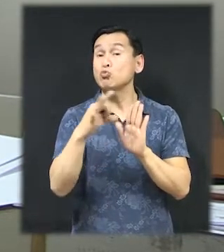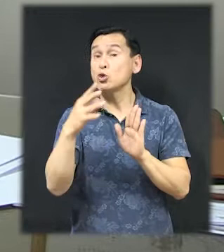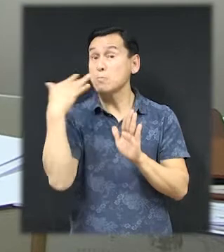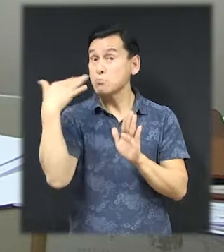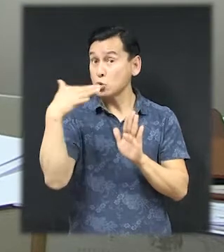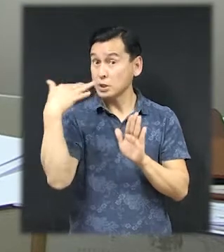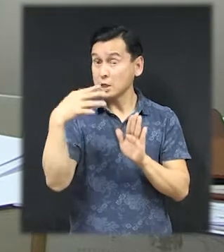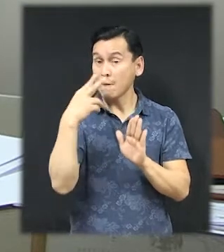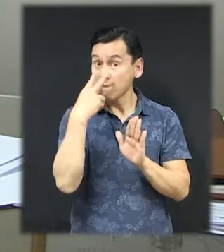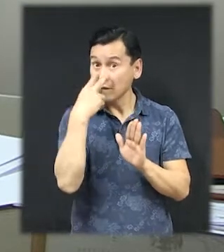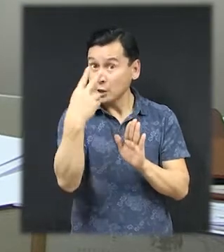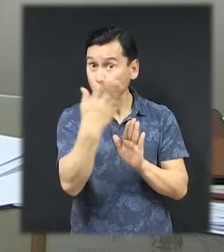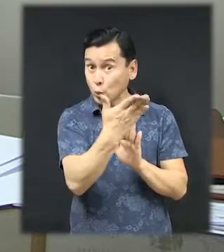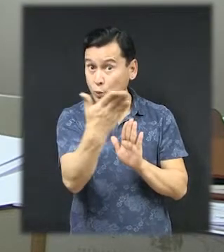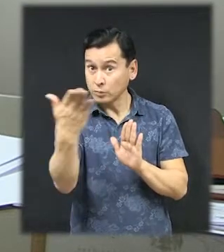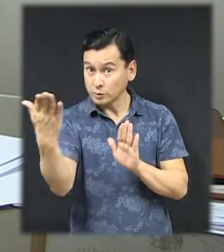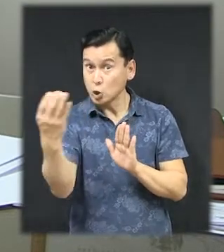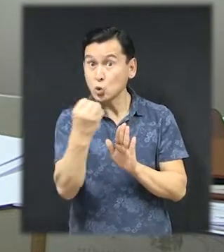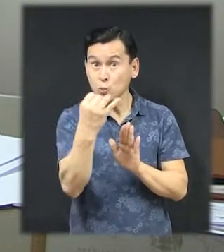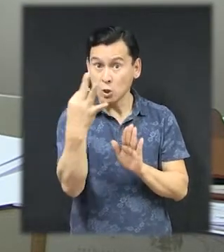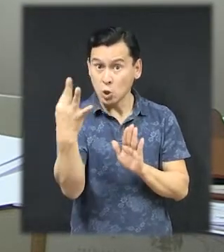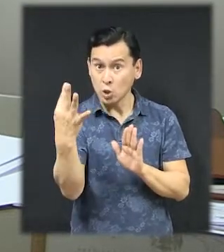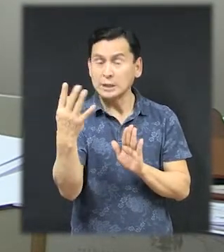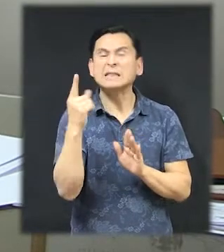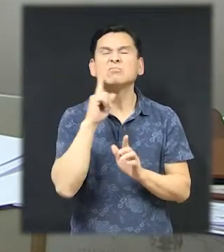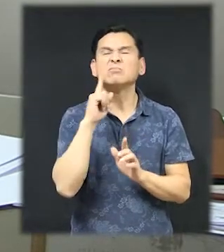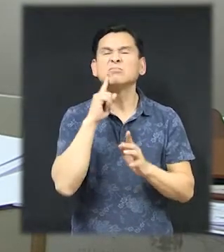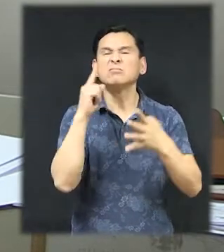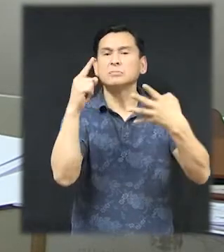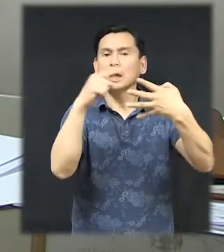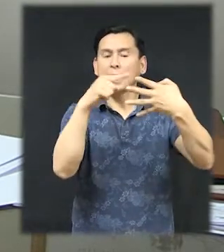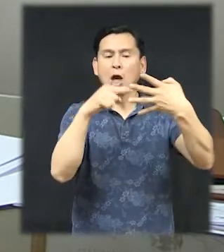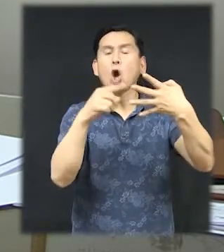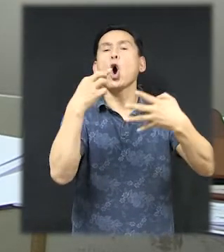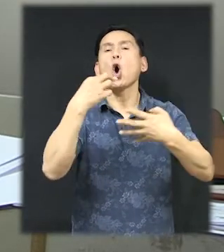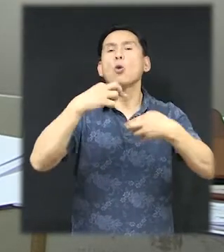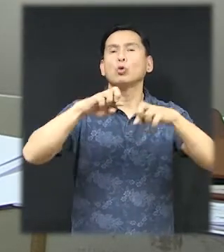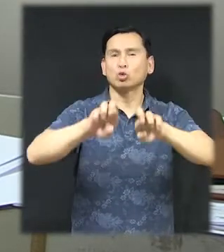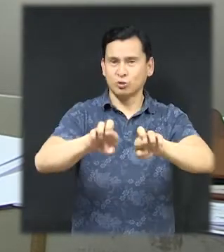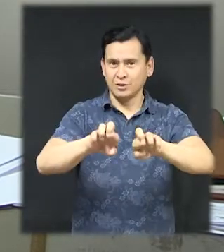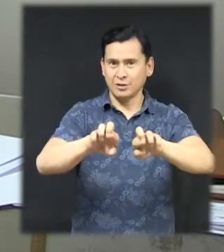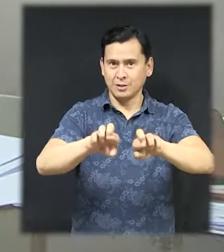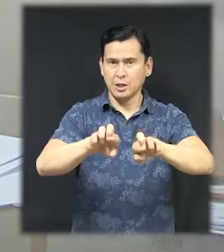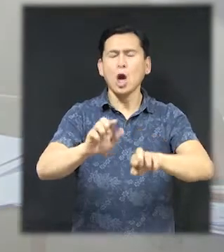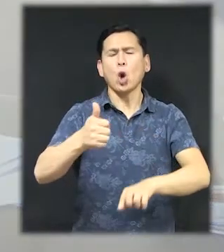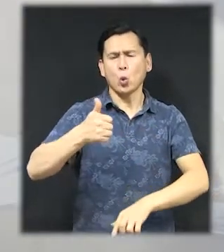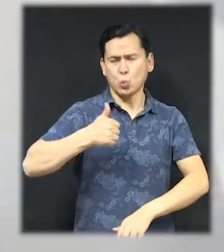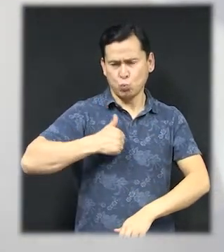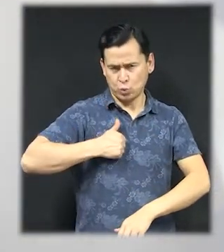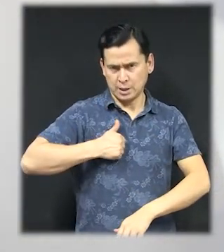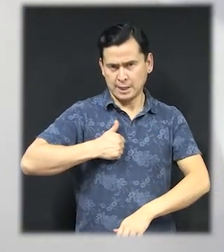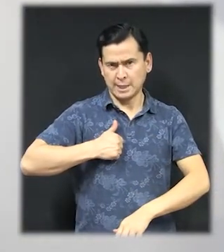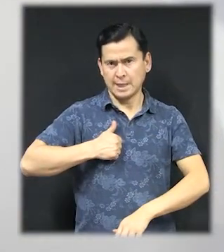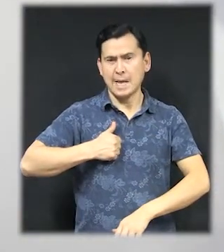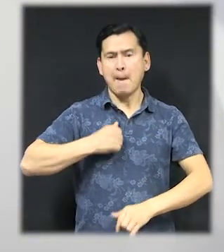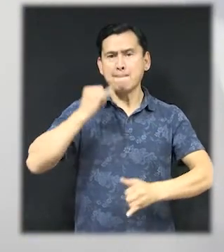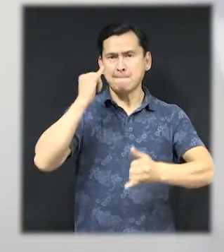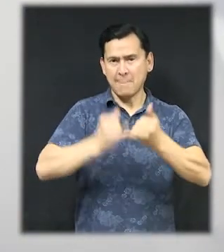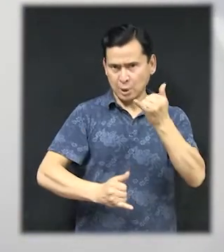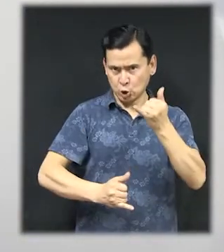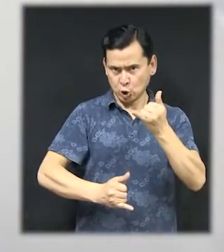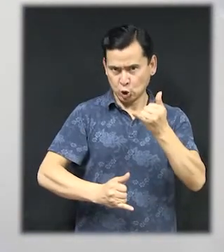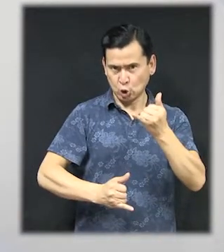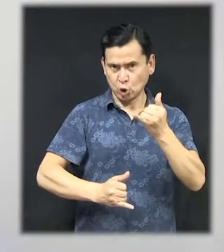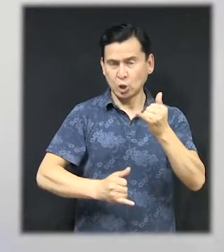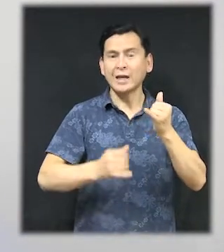plazos que establece el decreto de las garantías explícitas en salud, las garantías GES. En el establecimiento durante